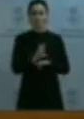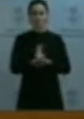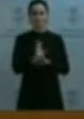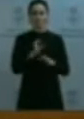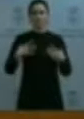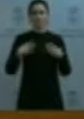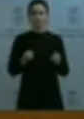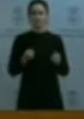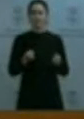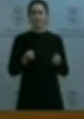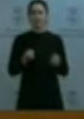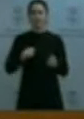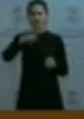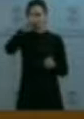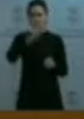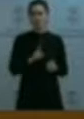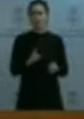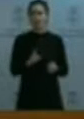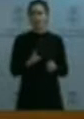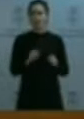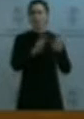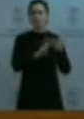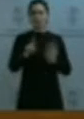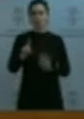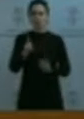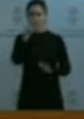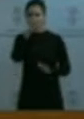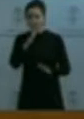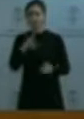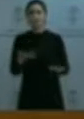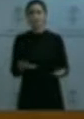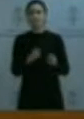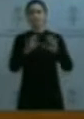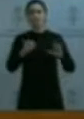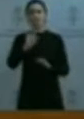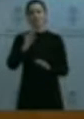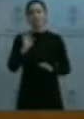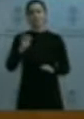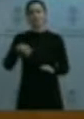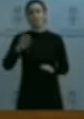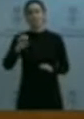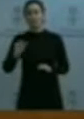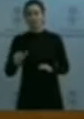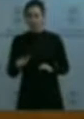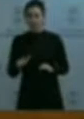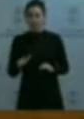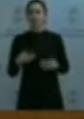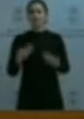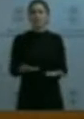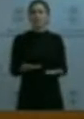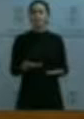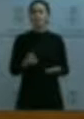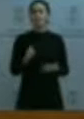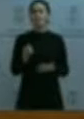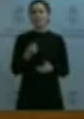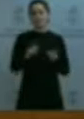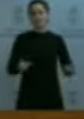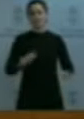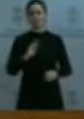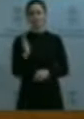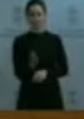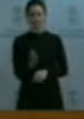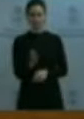denuncias? Obviamente, después del cierre de Dental, lo que tenemos es que hay 1.000 afectados por 1.000 denuncias.